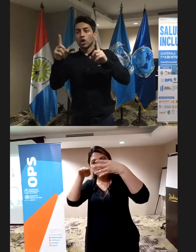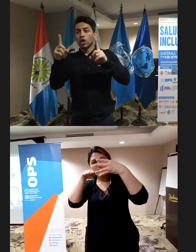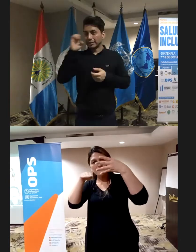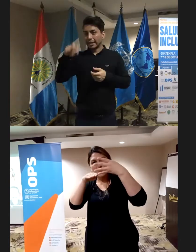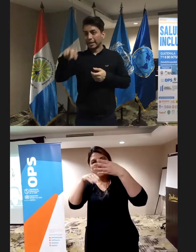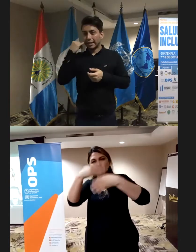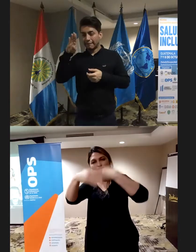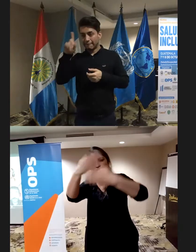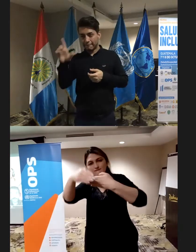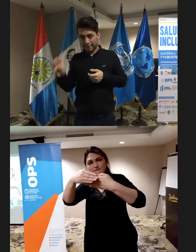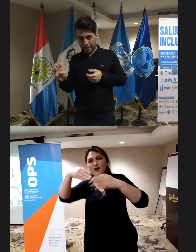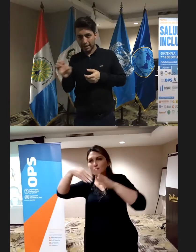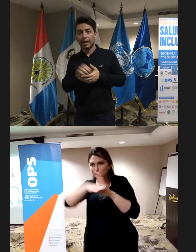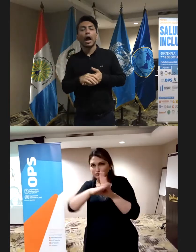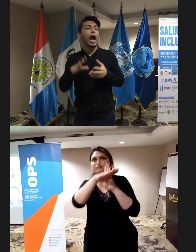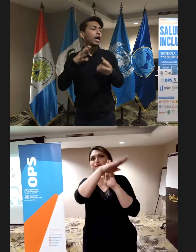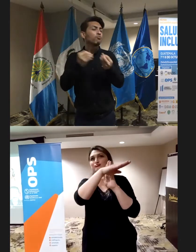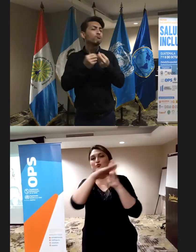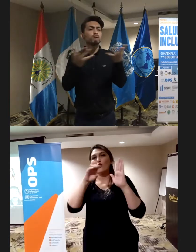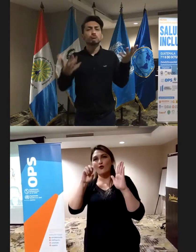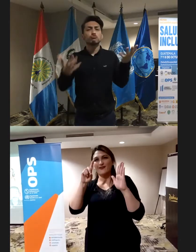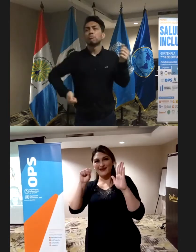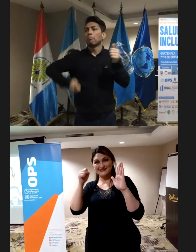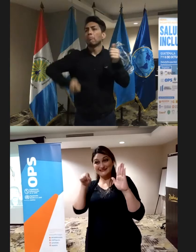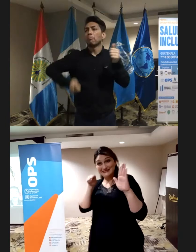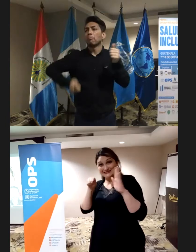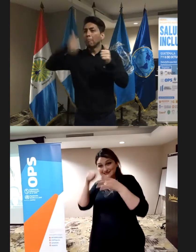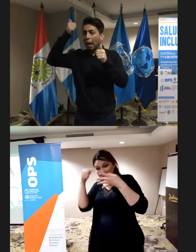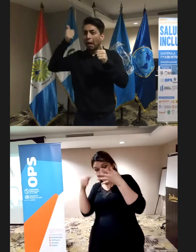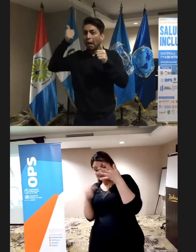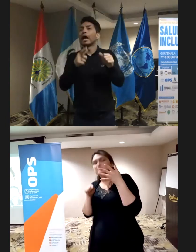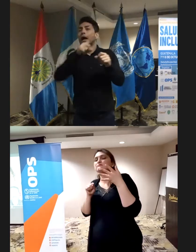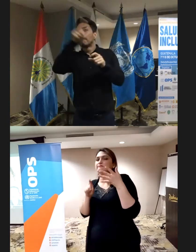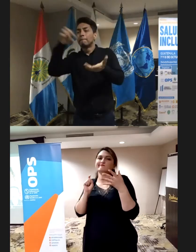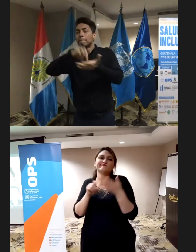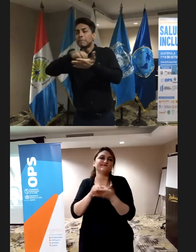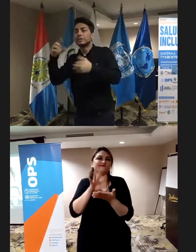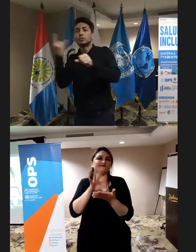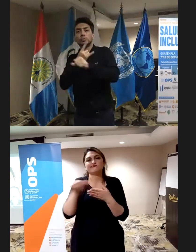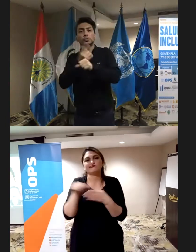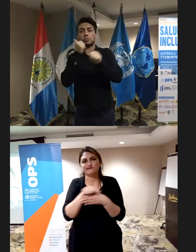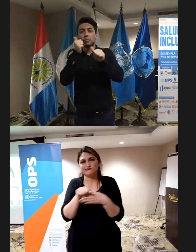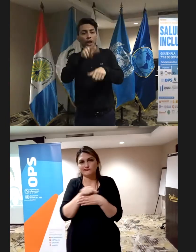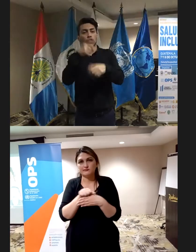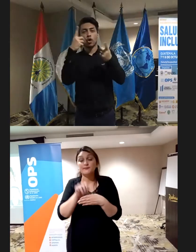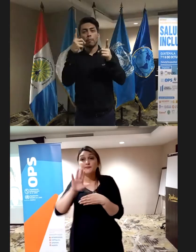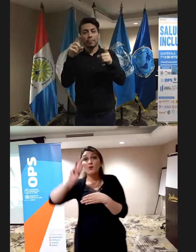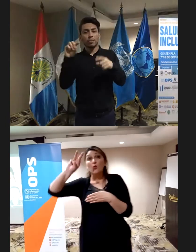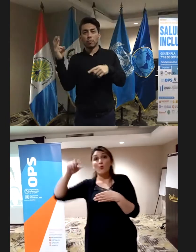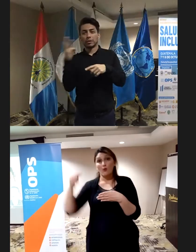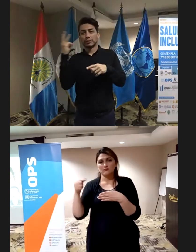Hay muchos éxitos y ejemplos exitosos del uso de las preguntas del Washington Group por parte de